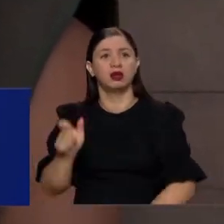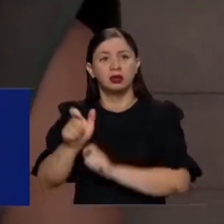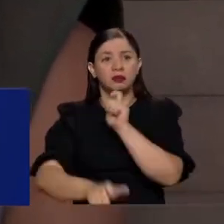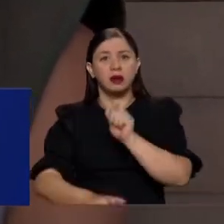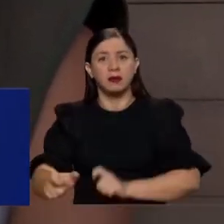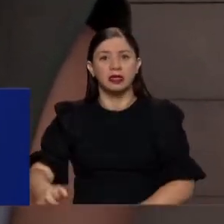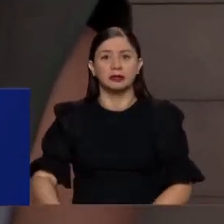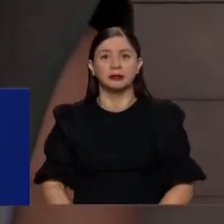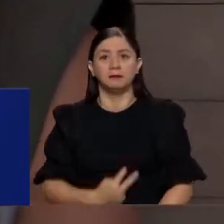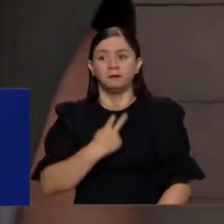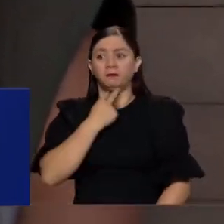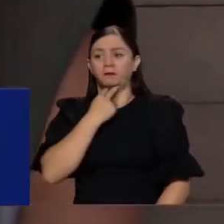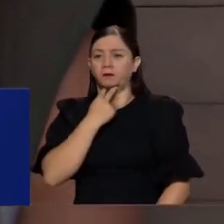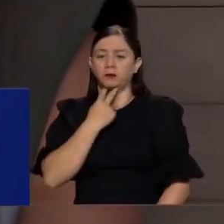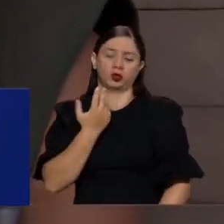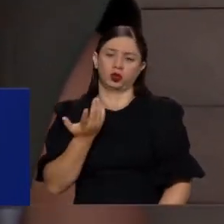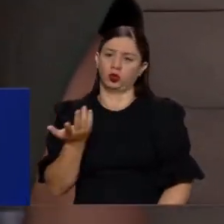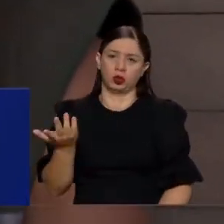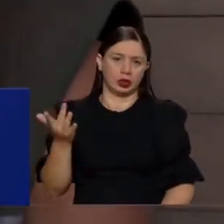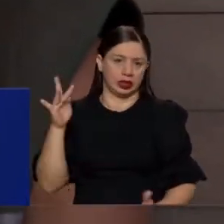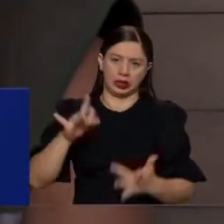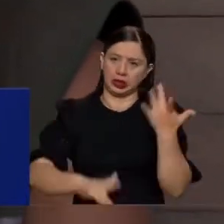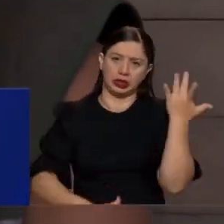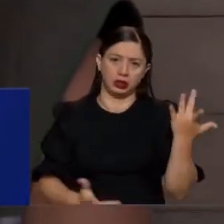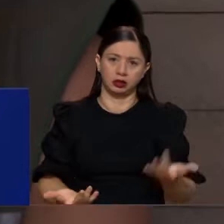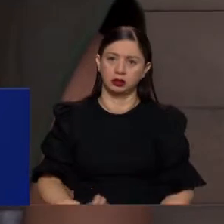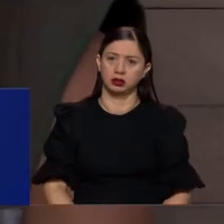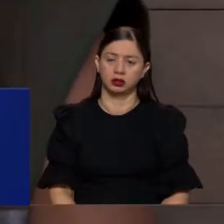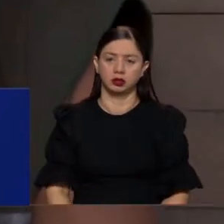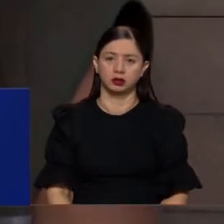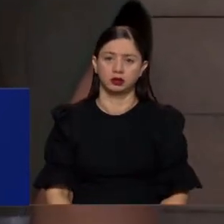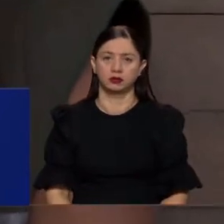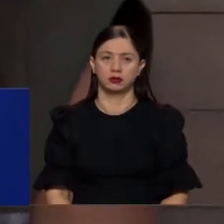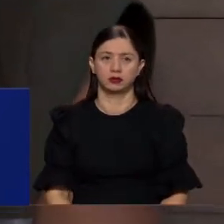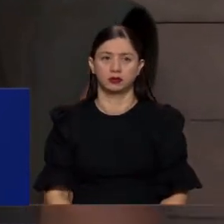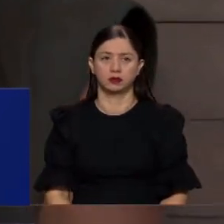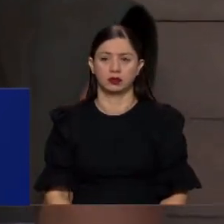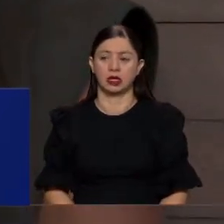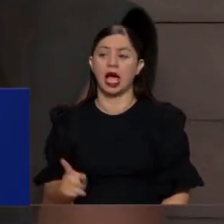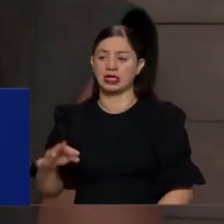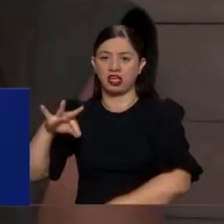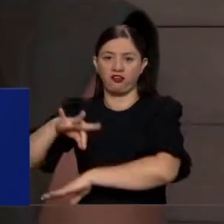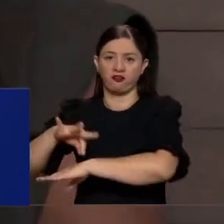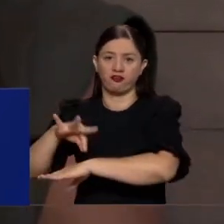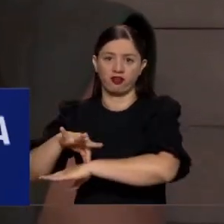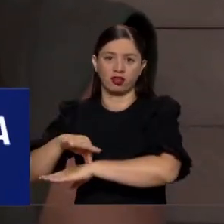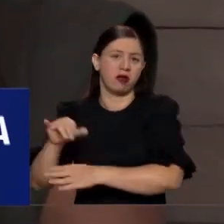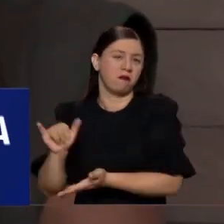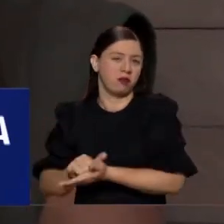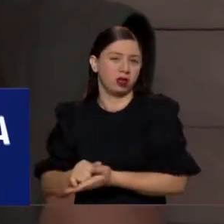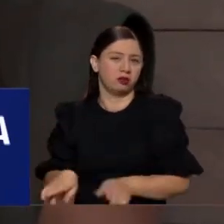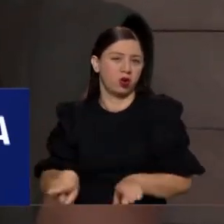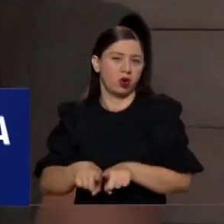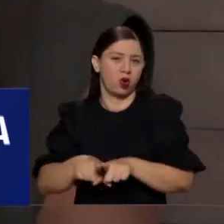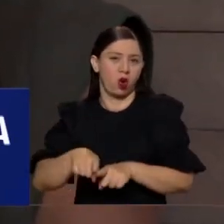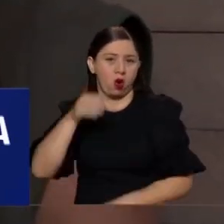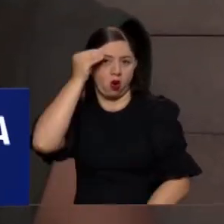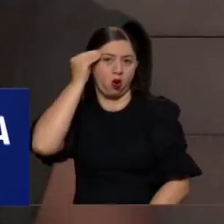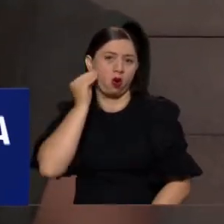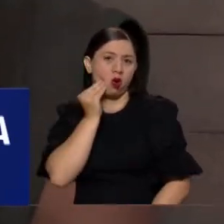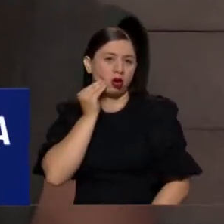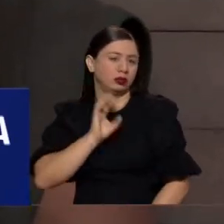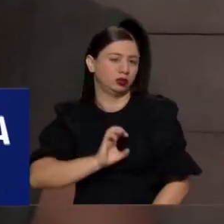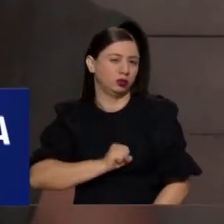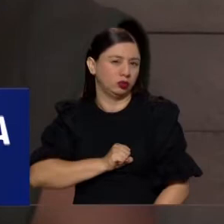estar así. Y eso es como una parte donde se acogen, como decir, en el hogar.